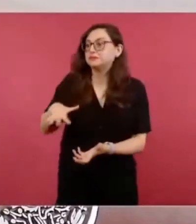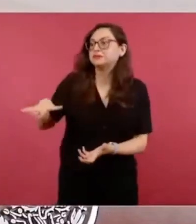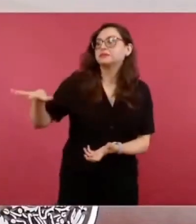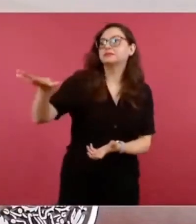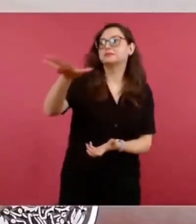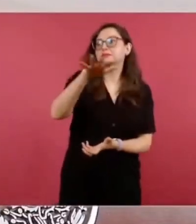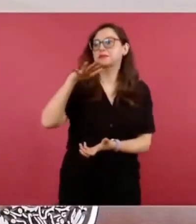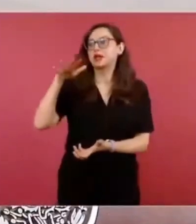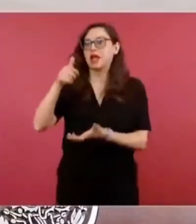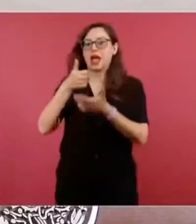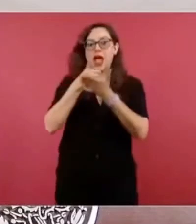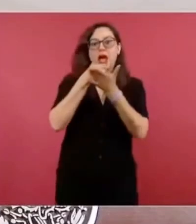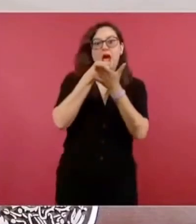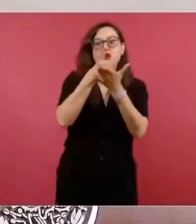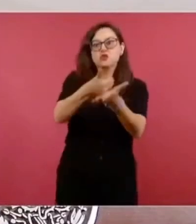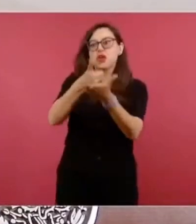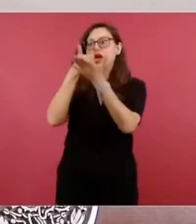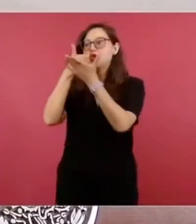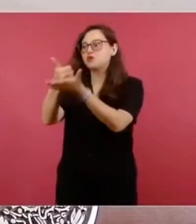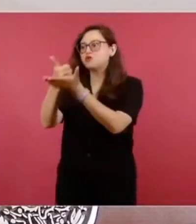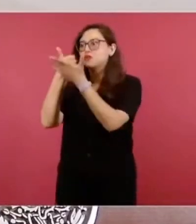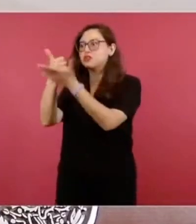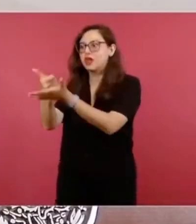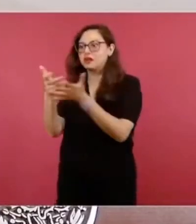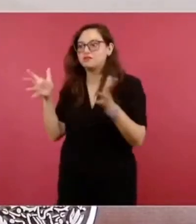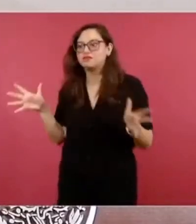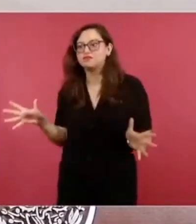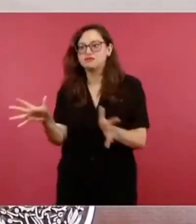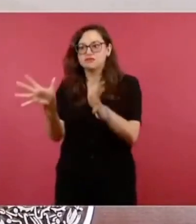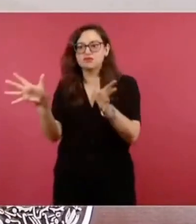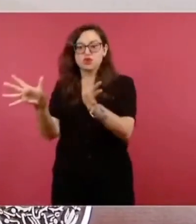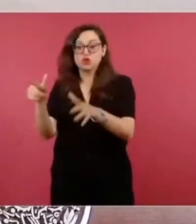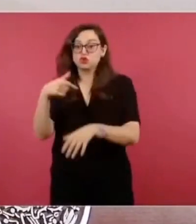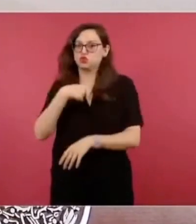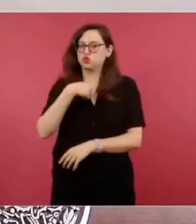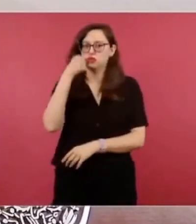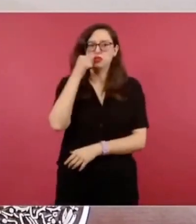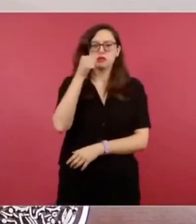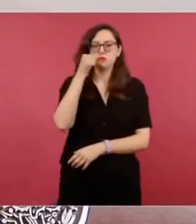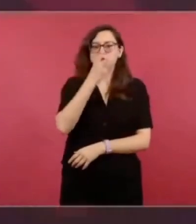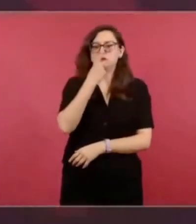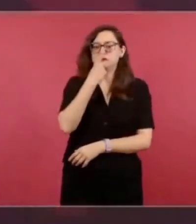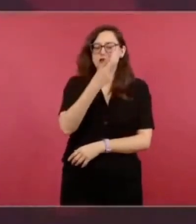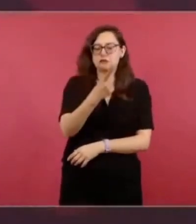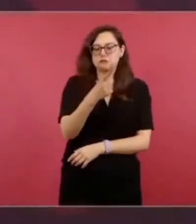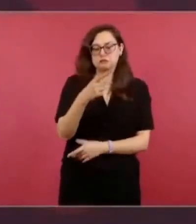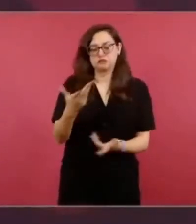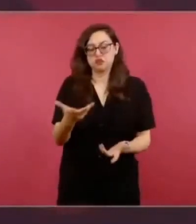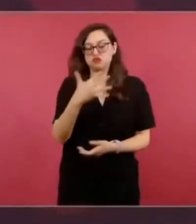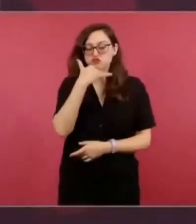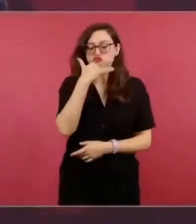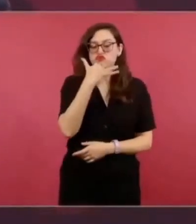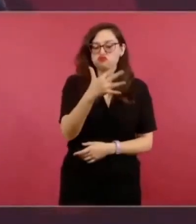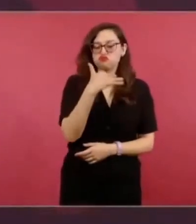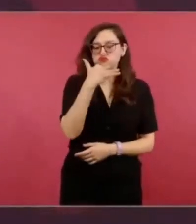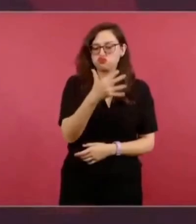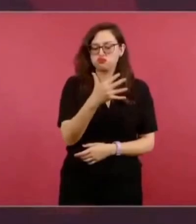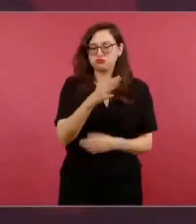la corrupción no solo hay que combatirla por razones de índole moral, sino porque es una fuente